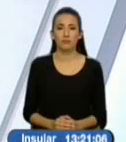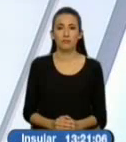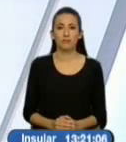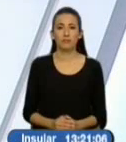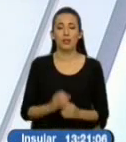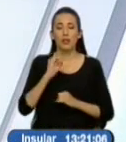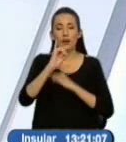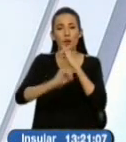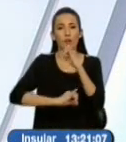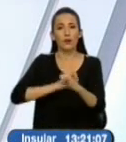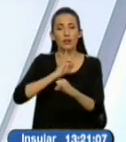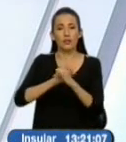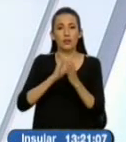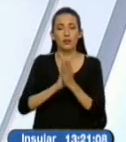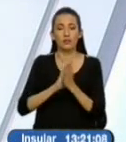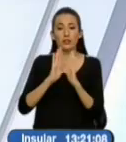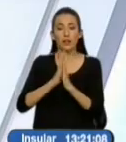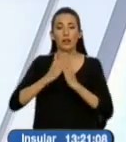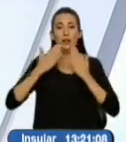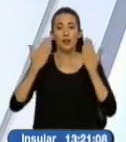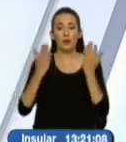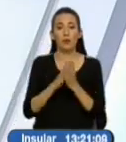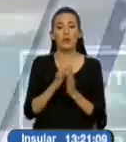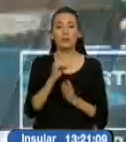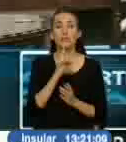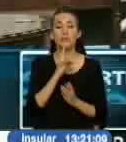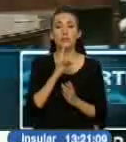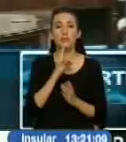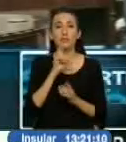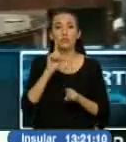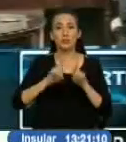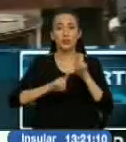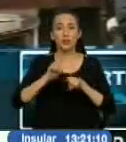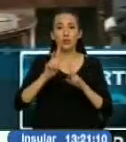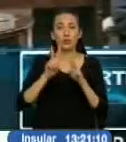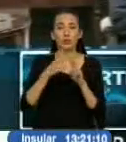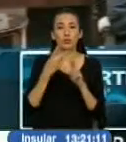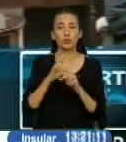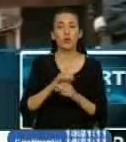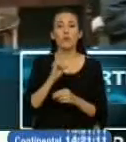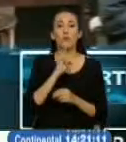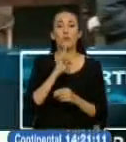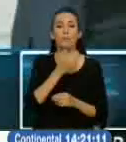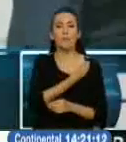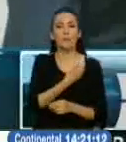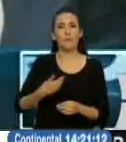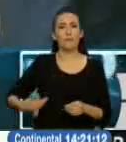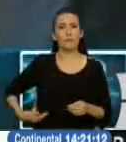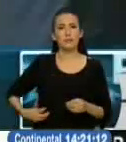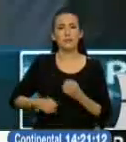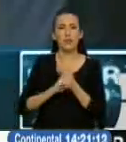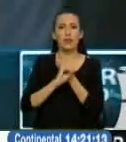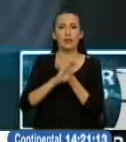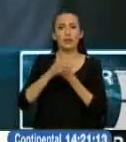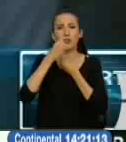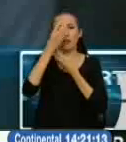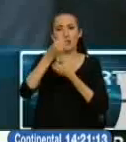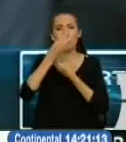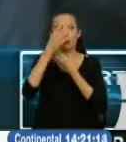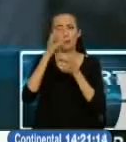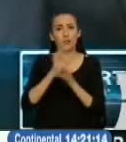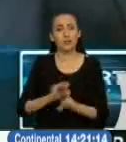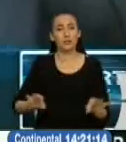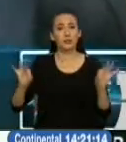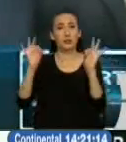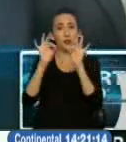Y en lo internacional, el diario The Washington Post y el The New York Times publicaron que el presidente Donald Trump reveló información altamente clasificada